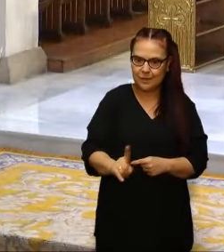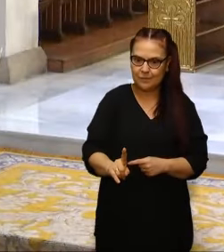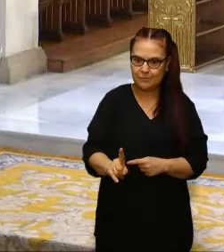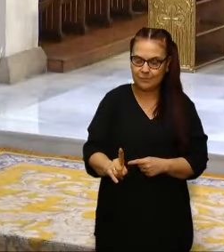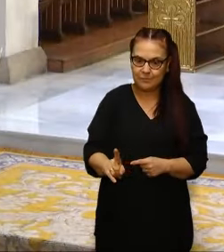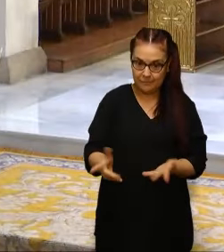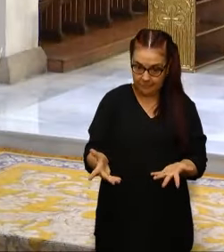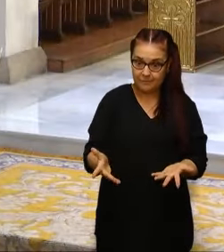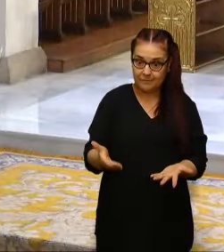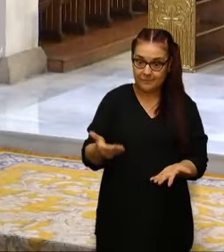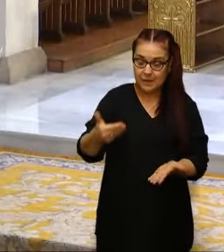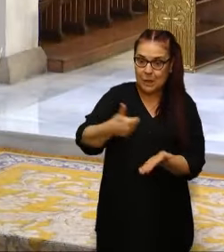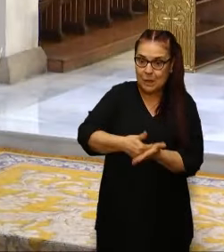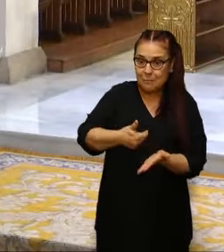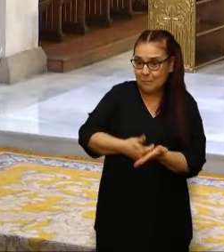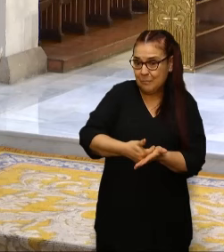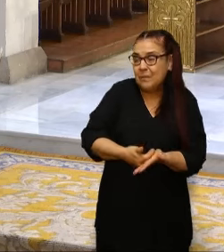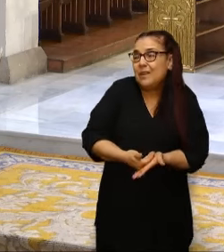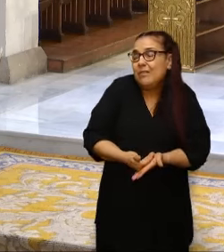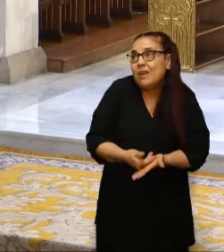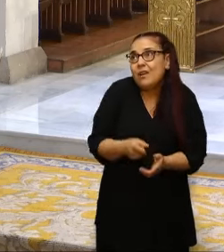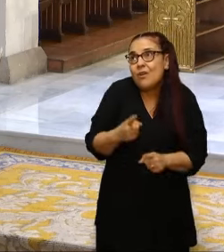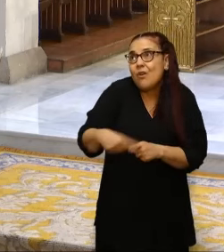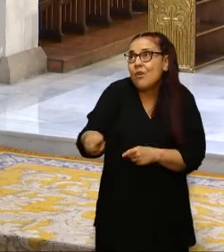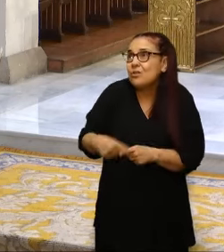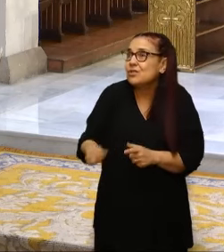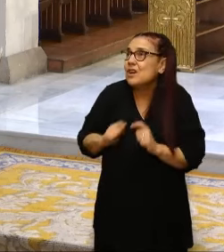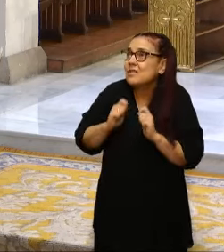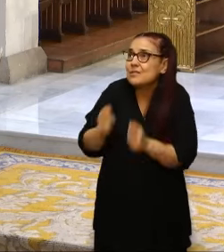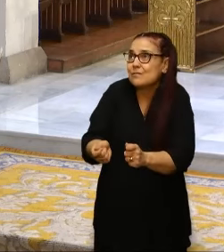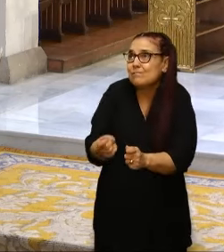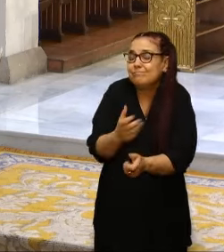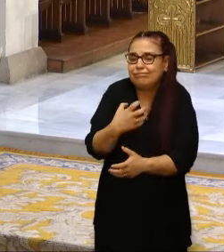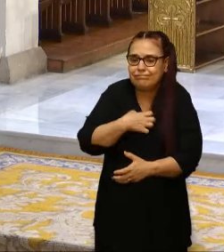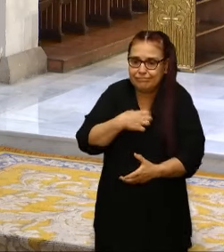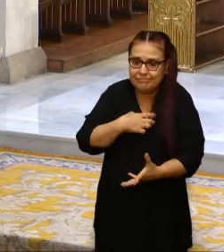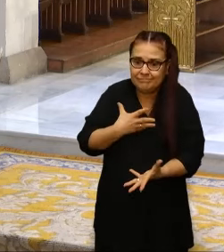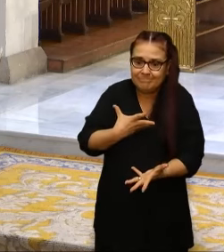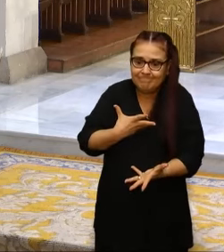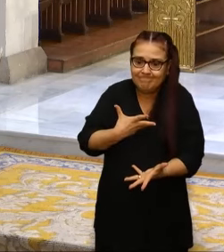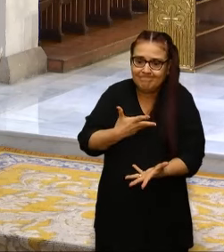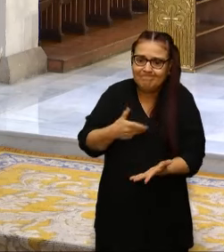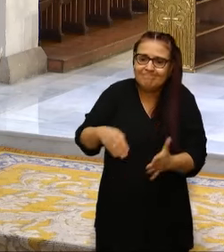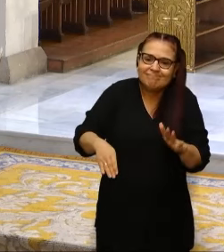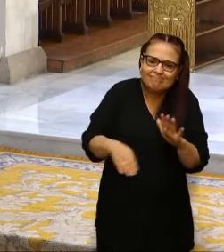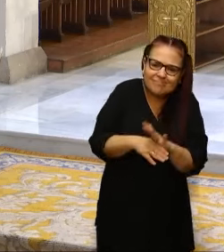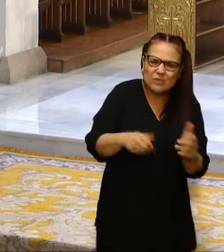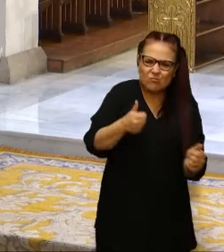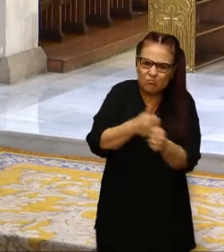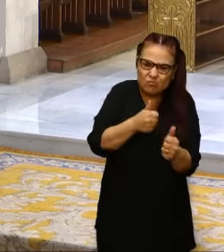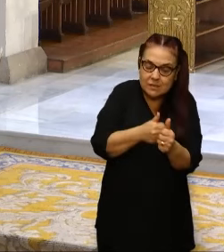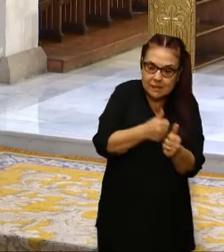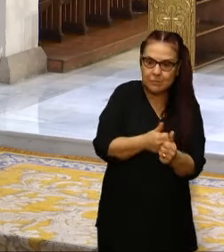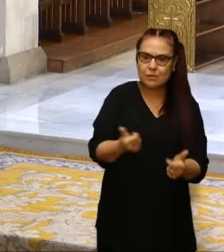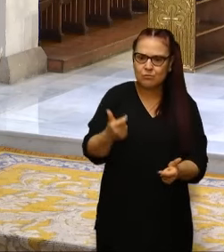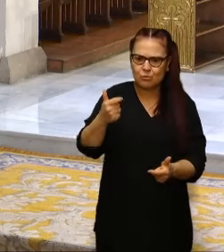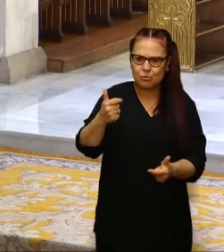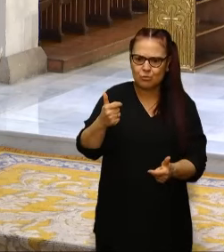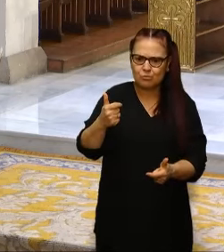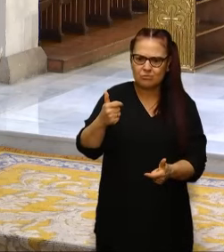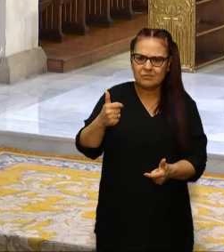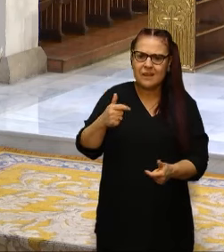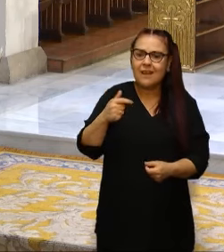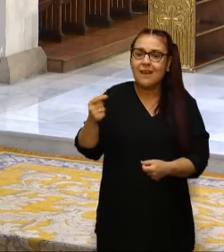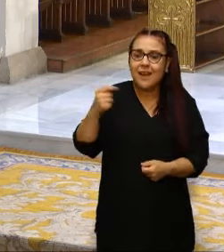cosas que no le podemos dar, pero sí reclama un seguimiento convencido por parte de cada uno, que